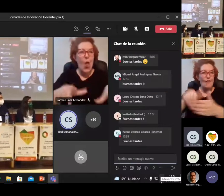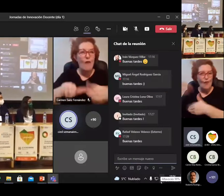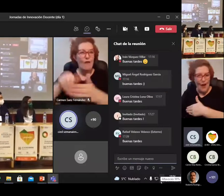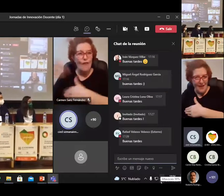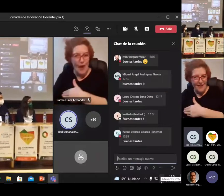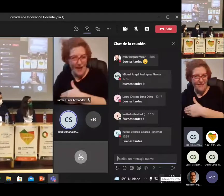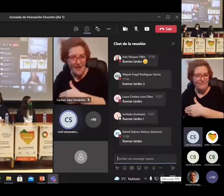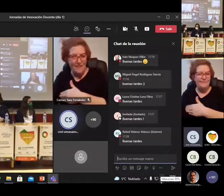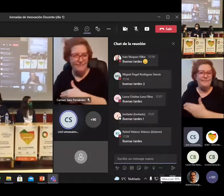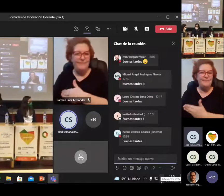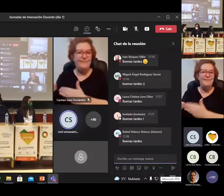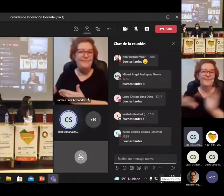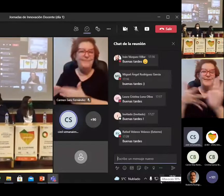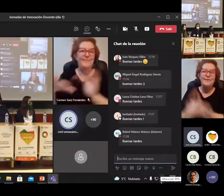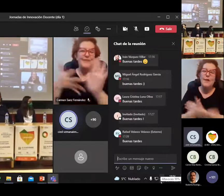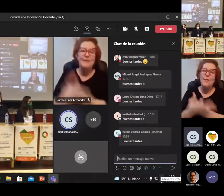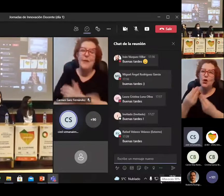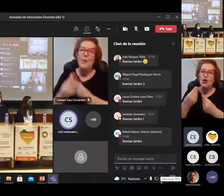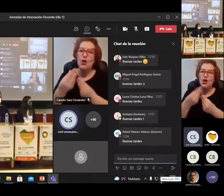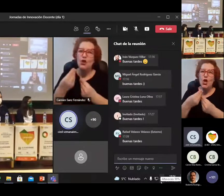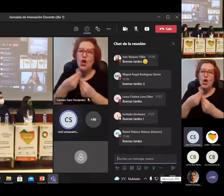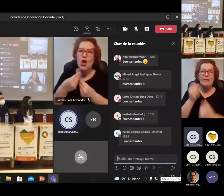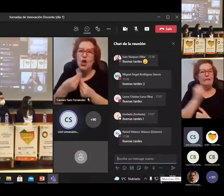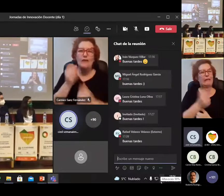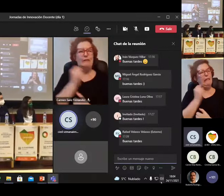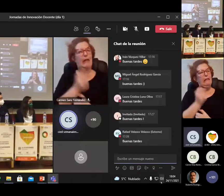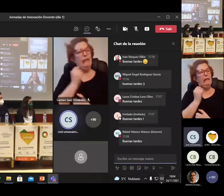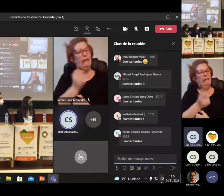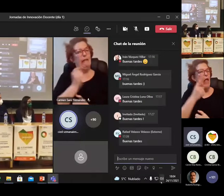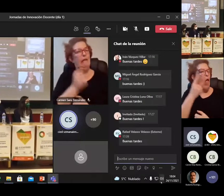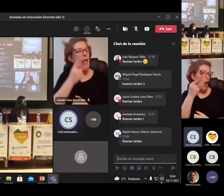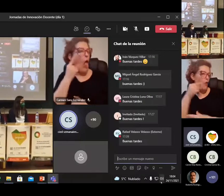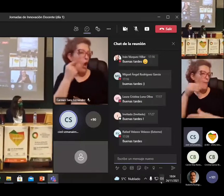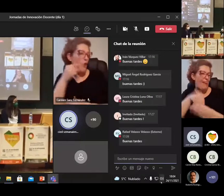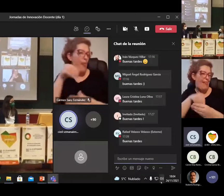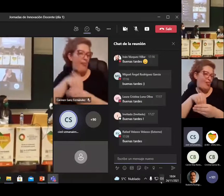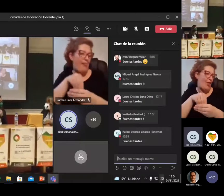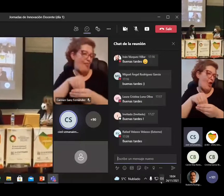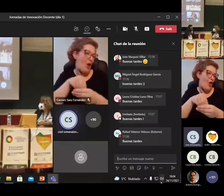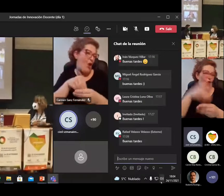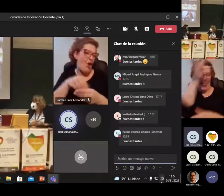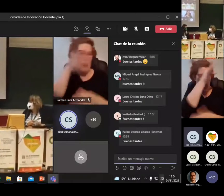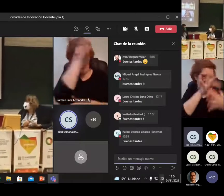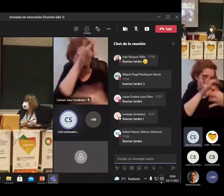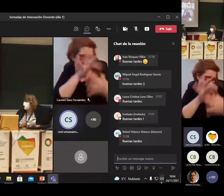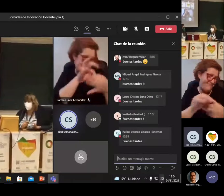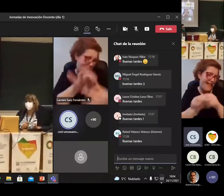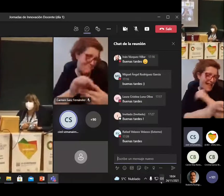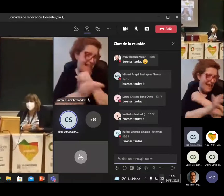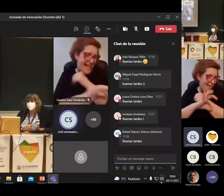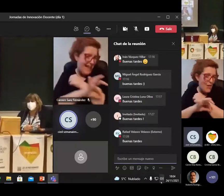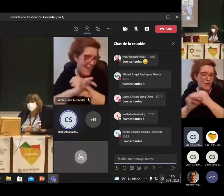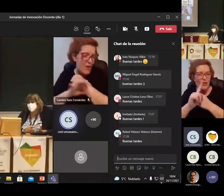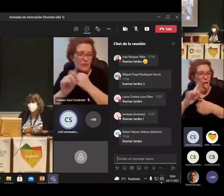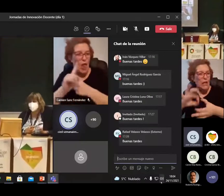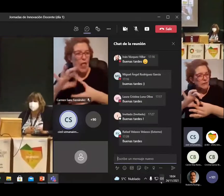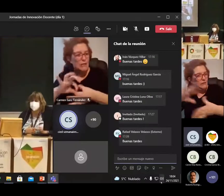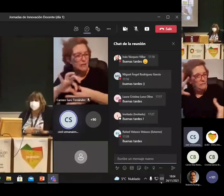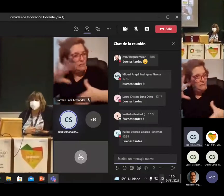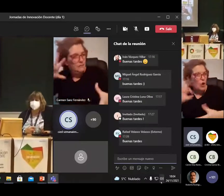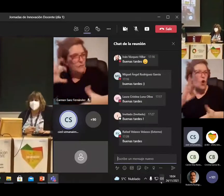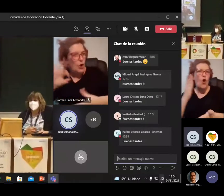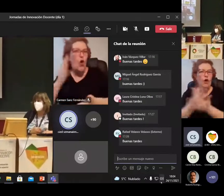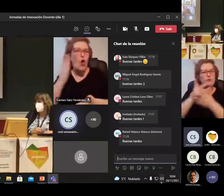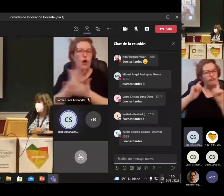ciñe a las habituales que tienen que ver con la teoría o con las clases